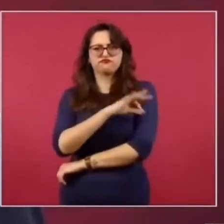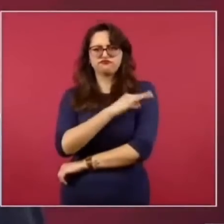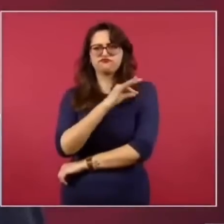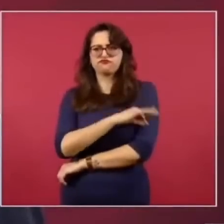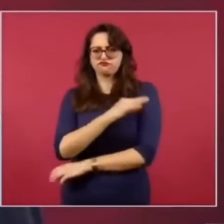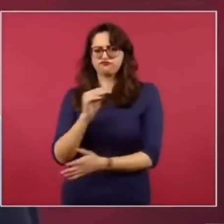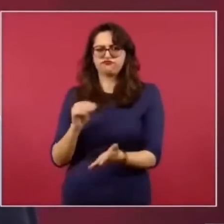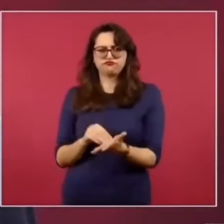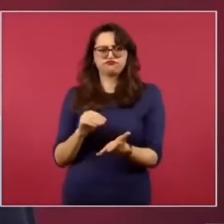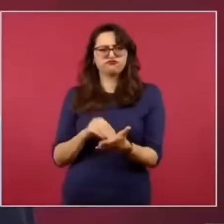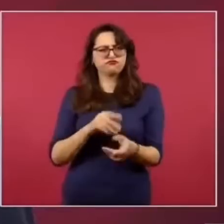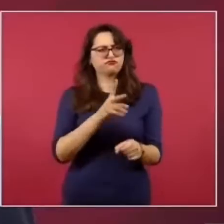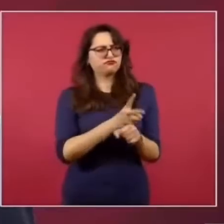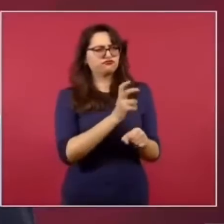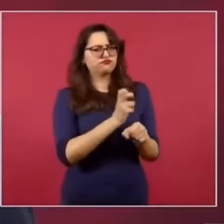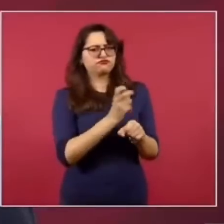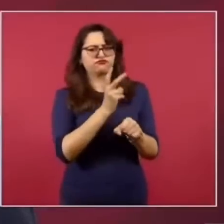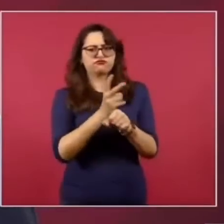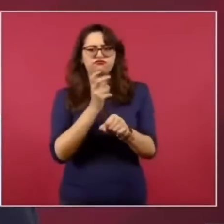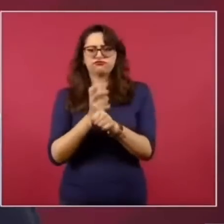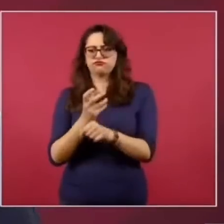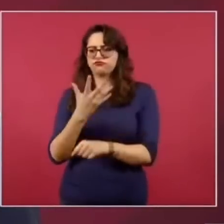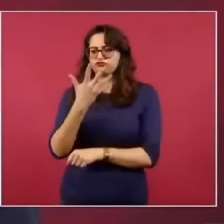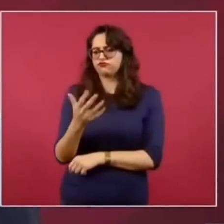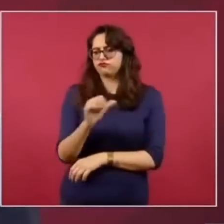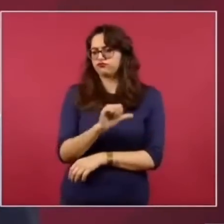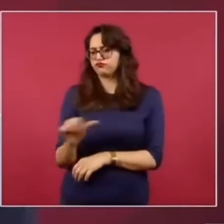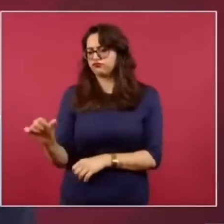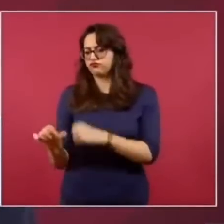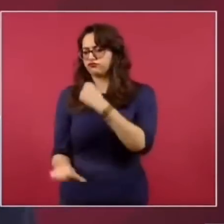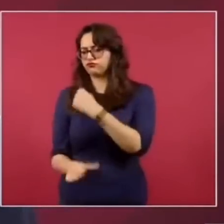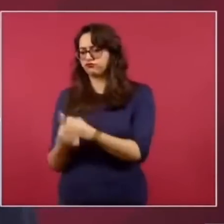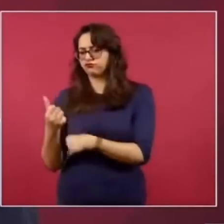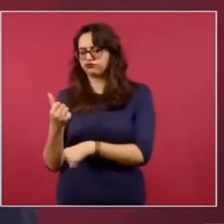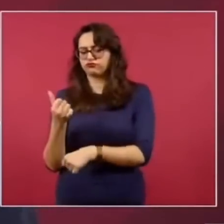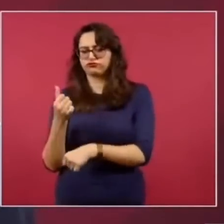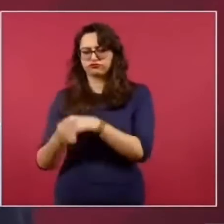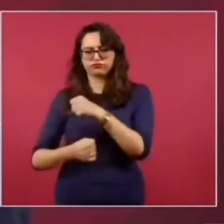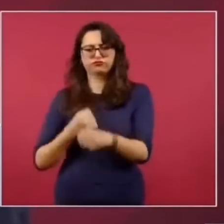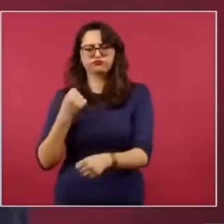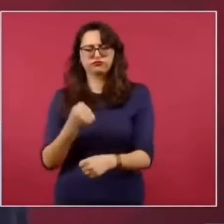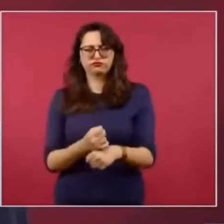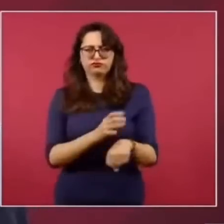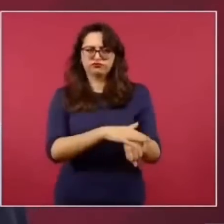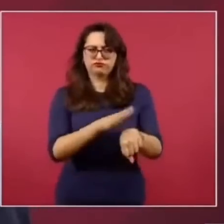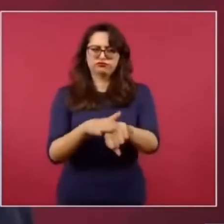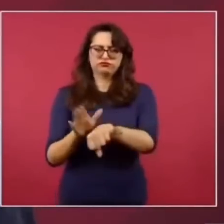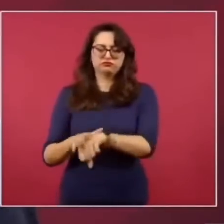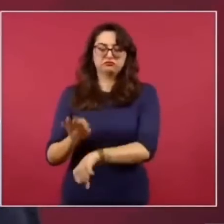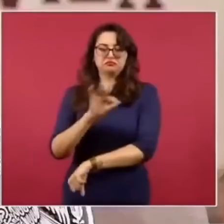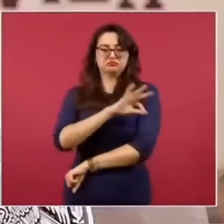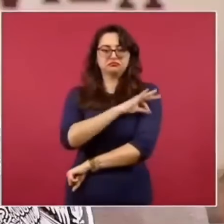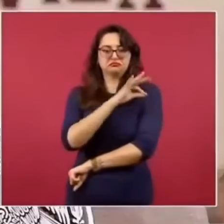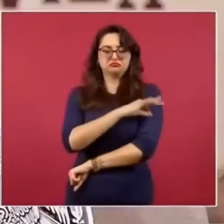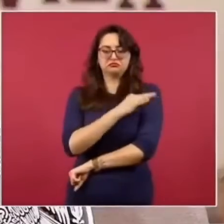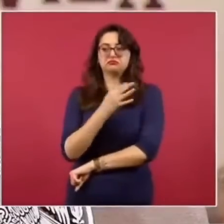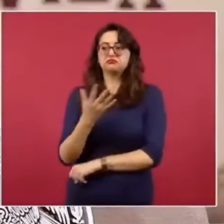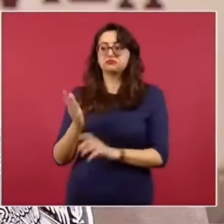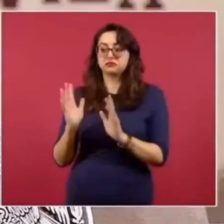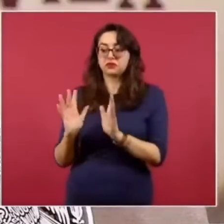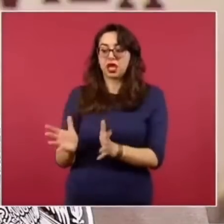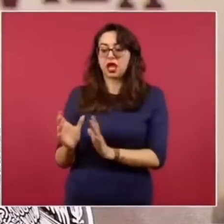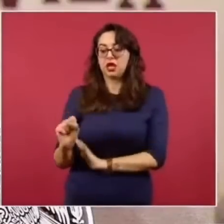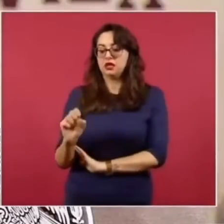invitando a familiares de niñas y niños de 5 a 11 años a que se vacunen. y hemos llegado al 61%, que